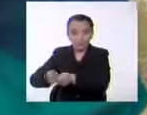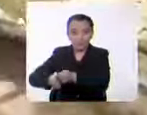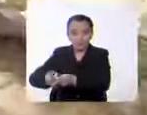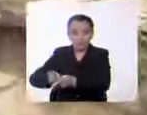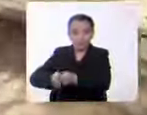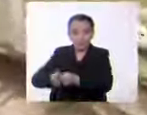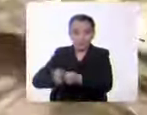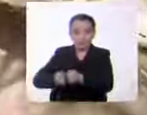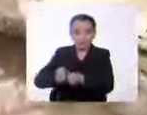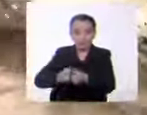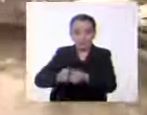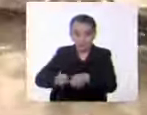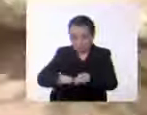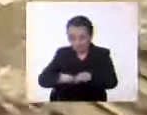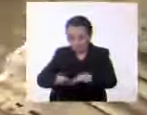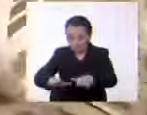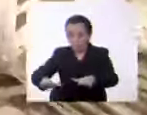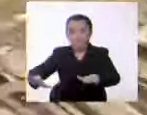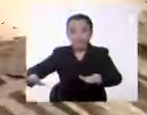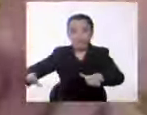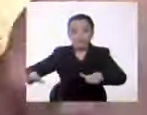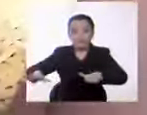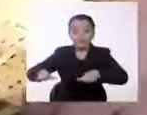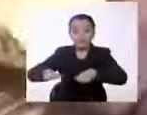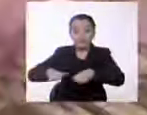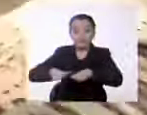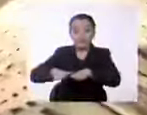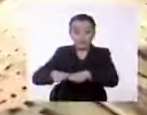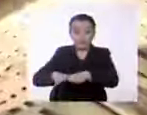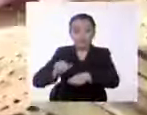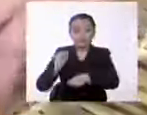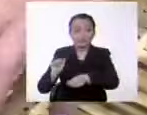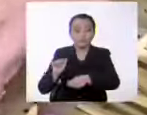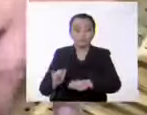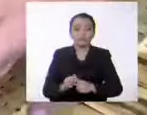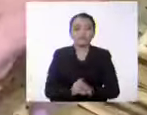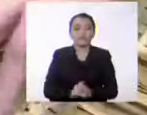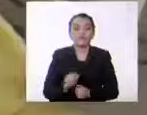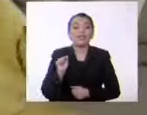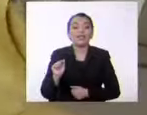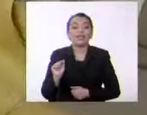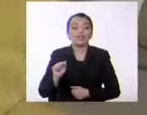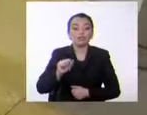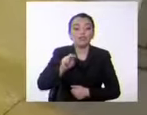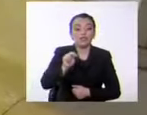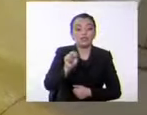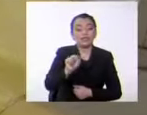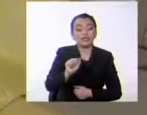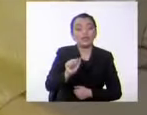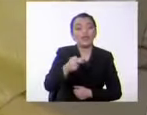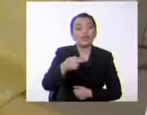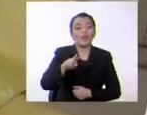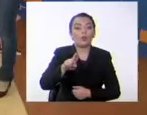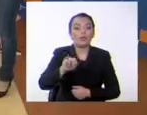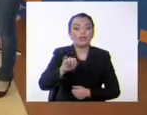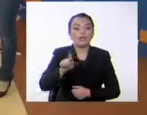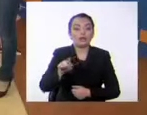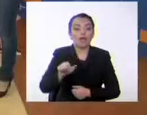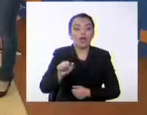ha venido de generación en generación, desde la época prehispánica, de nuestros antepasados, les han enseñado